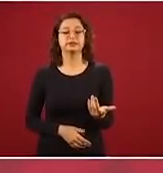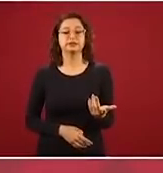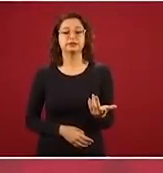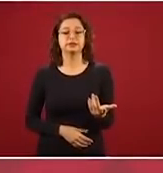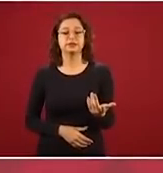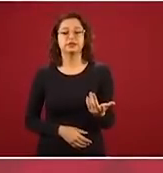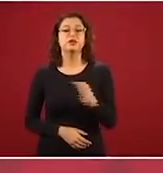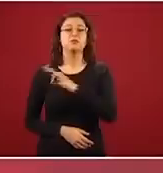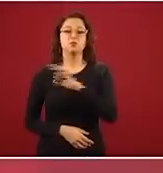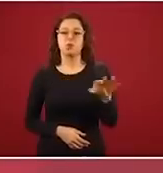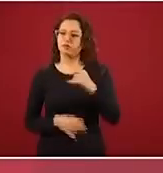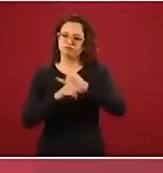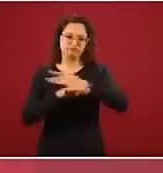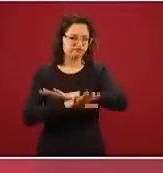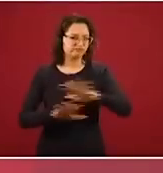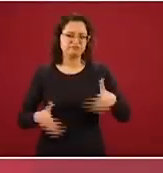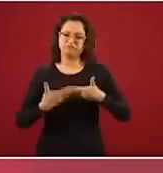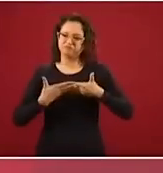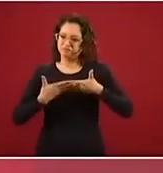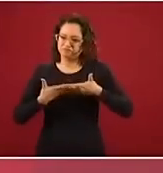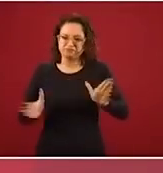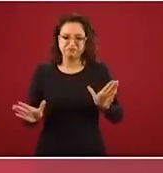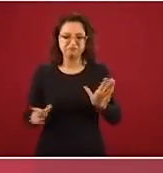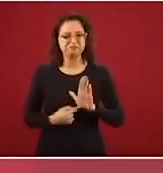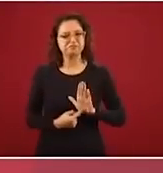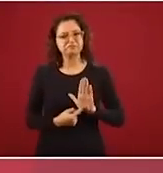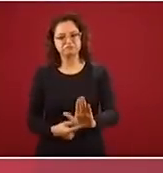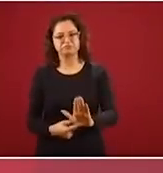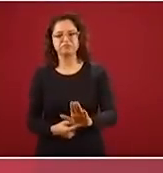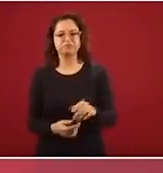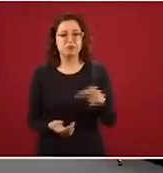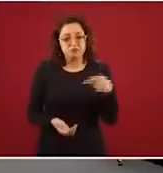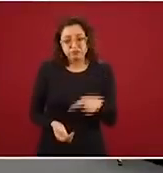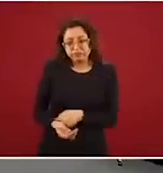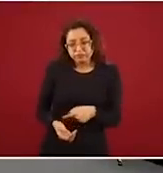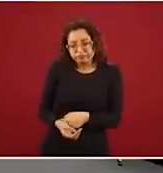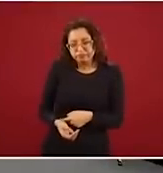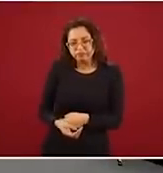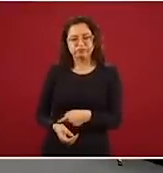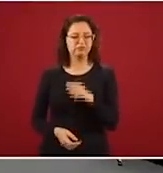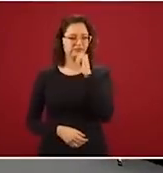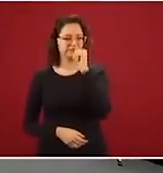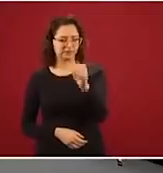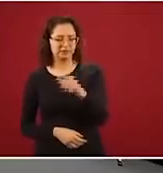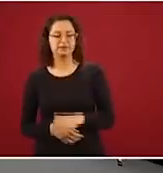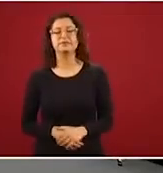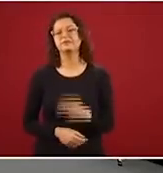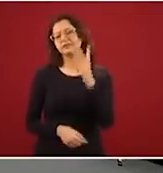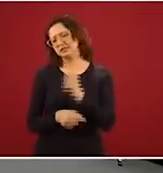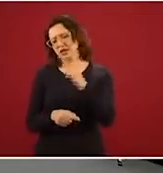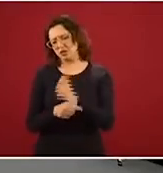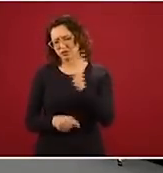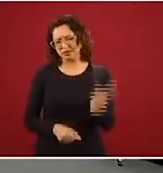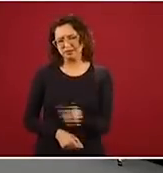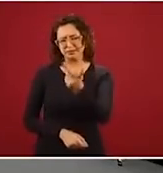se ventile todo, que nada se oculte. Una segunda pregunta, presidente, si me lo permite, tiene que ver